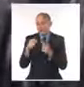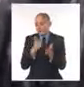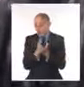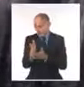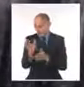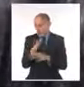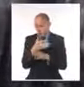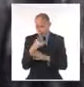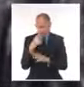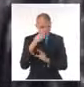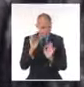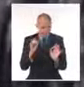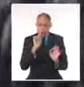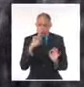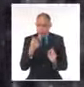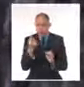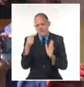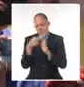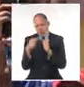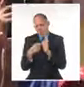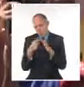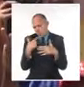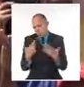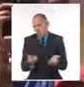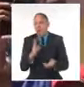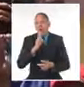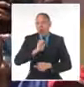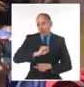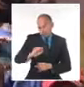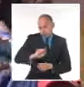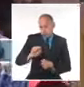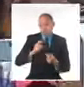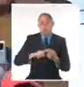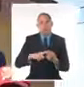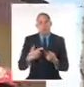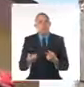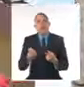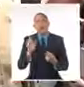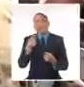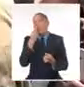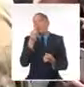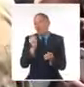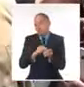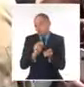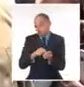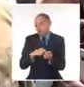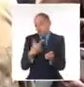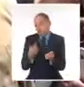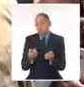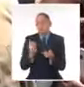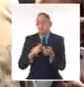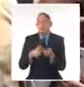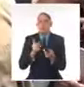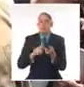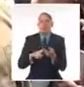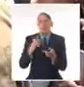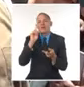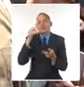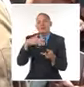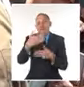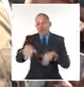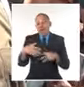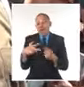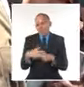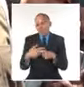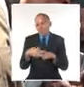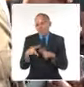alta sensibilidad social, como son el abasto de agua, la distribución de la canasta familiar normada y la reparación de viales. El